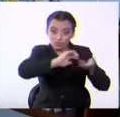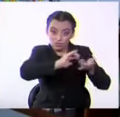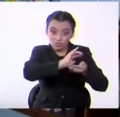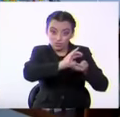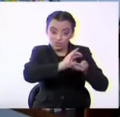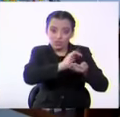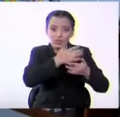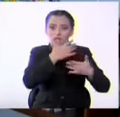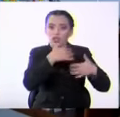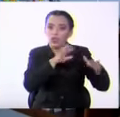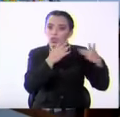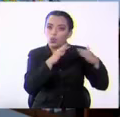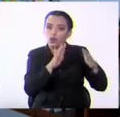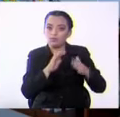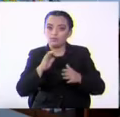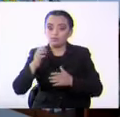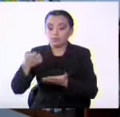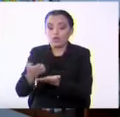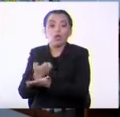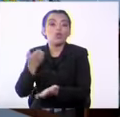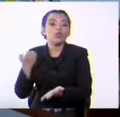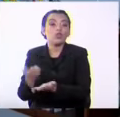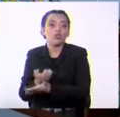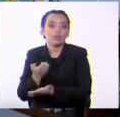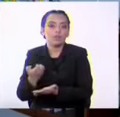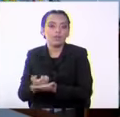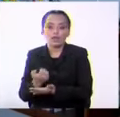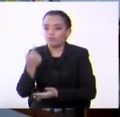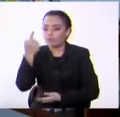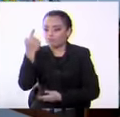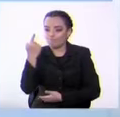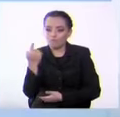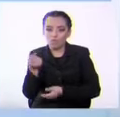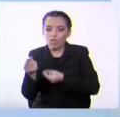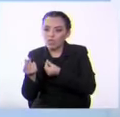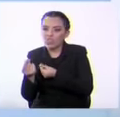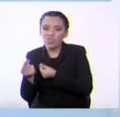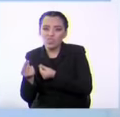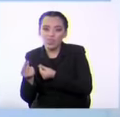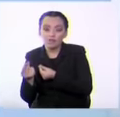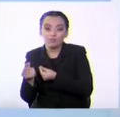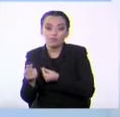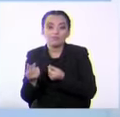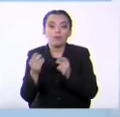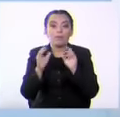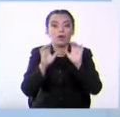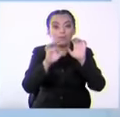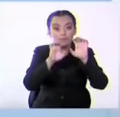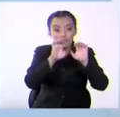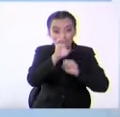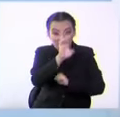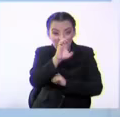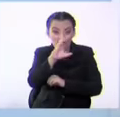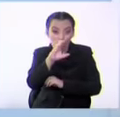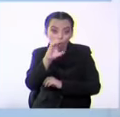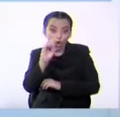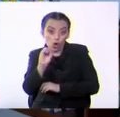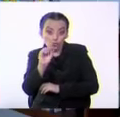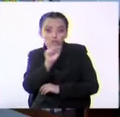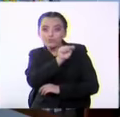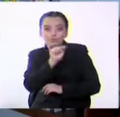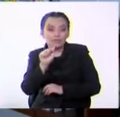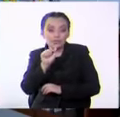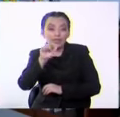mantienen. Ahora bien, ¿qué es lo que sucede cuando hablamos de servicios ecosistémicos?